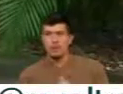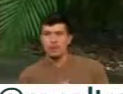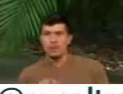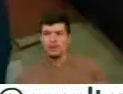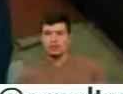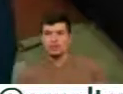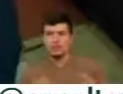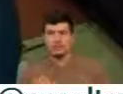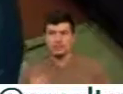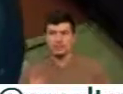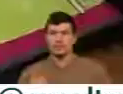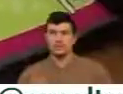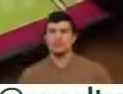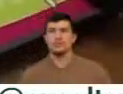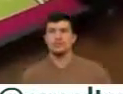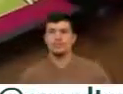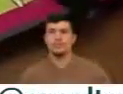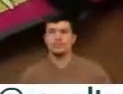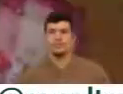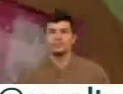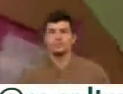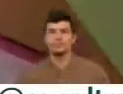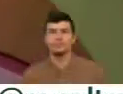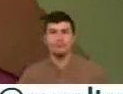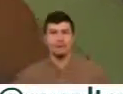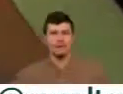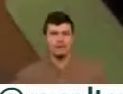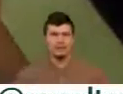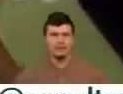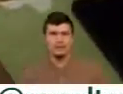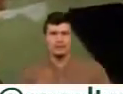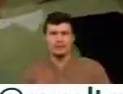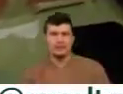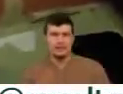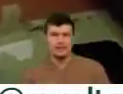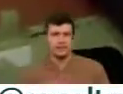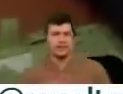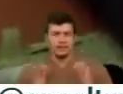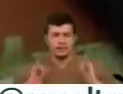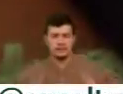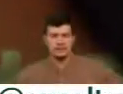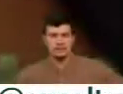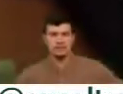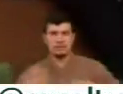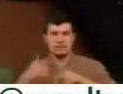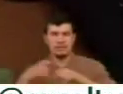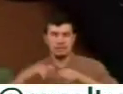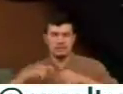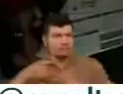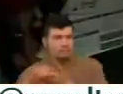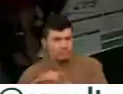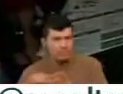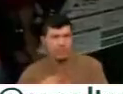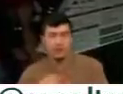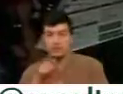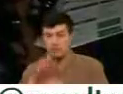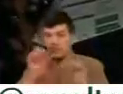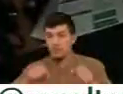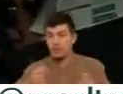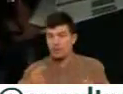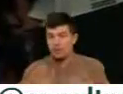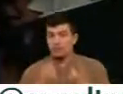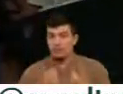estos muchachos. Bolsos, cuadernos, lápices, folders, borradores, son algunos de los útiles con los que usted puede